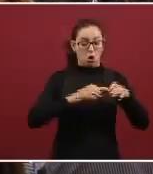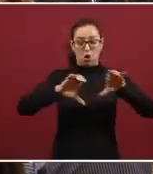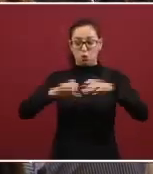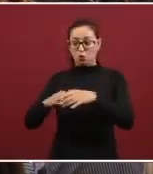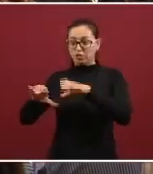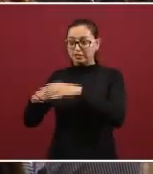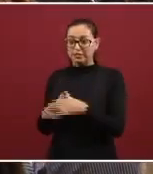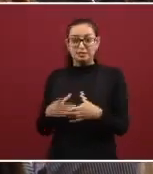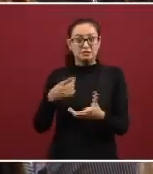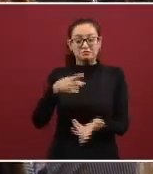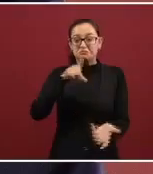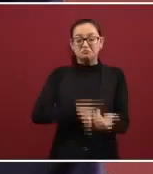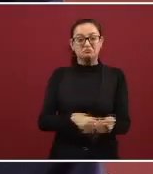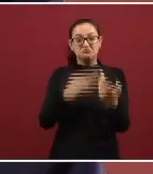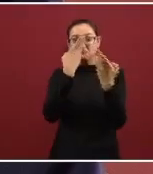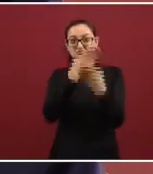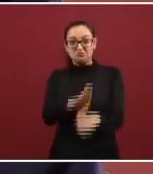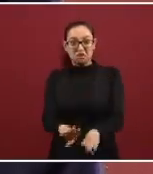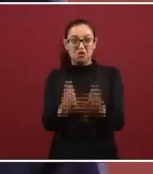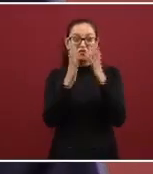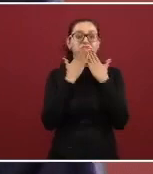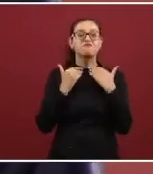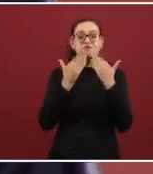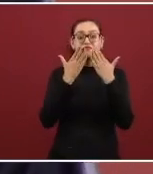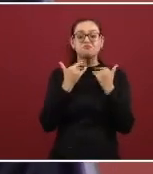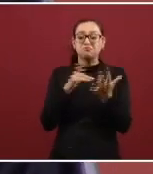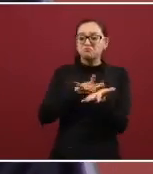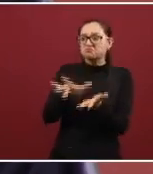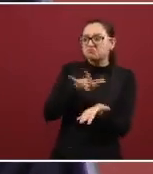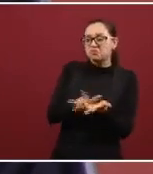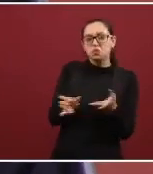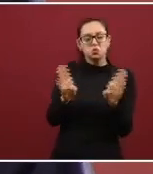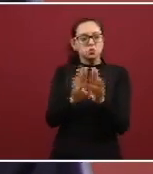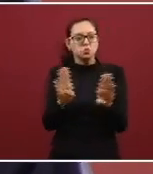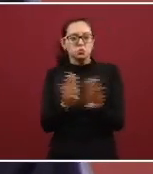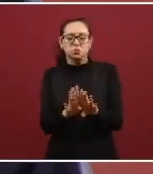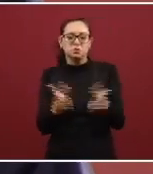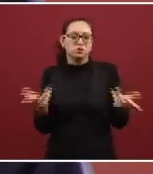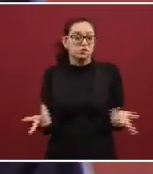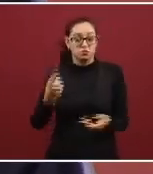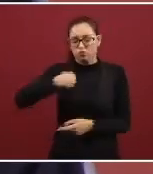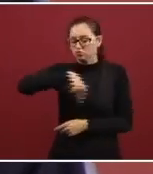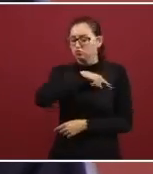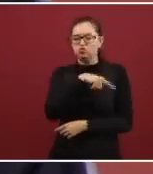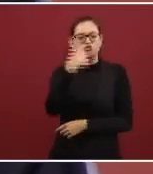recibir el apoyo. Y ya no queremos seguir manejando efectivo,